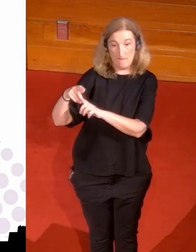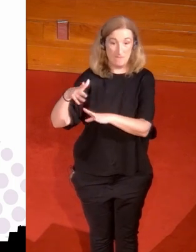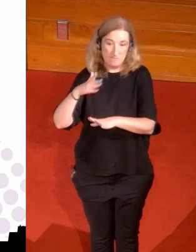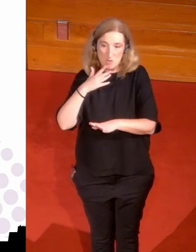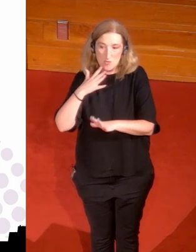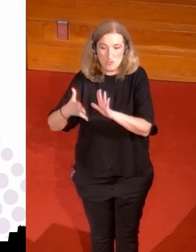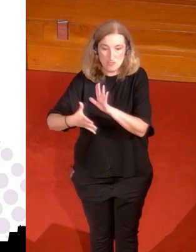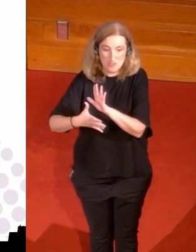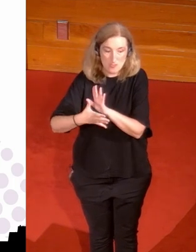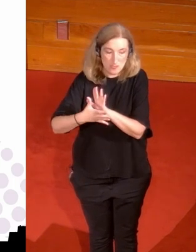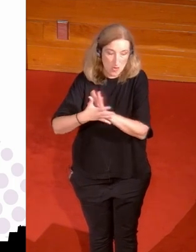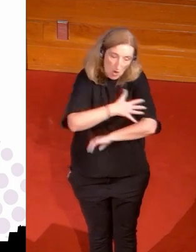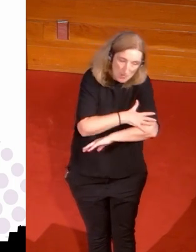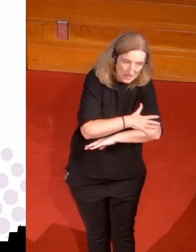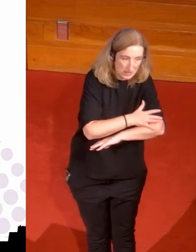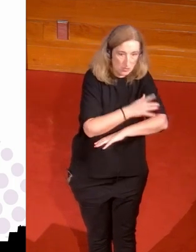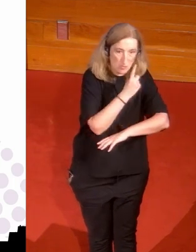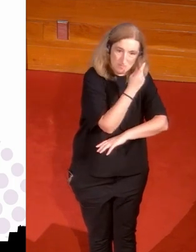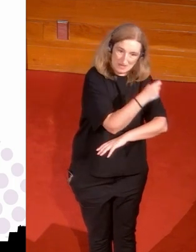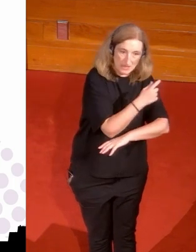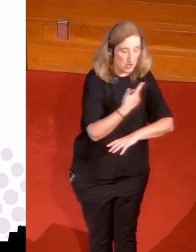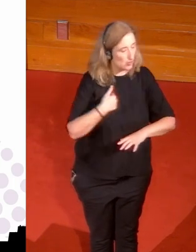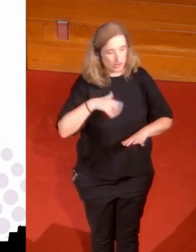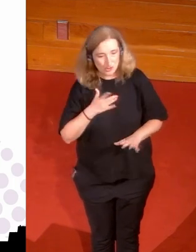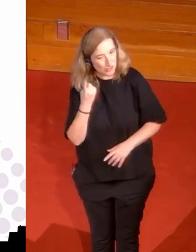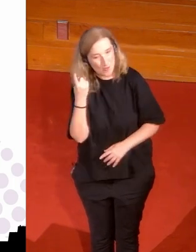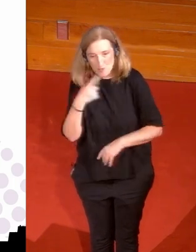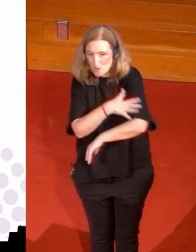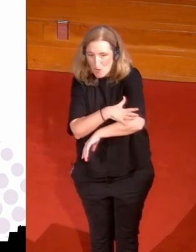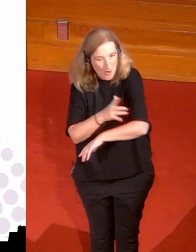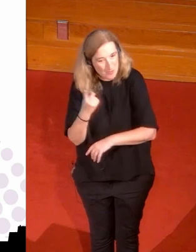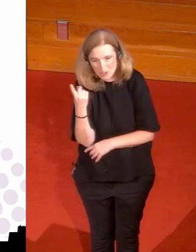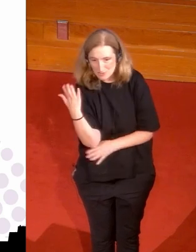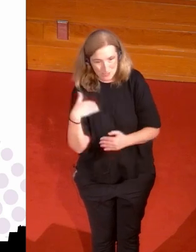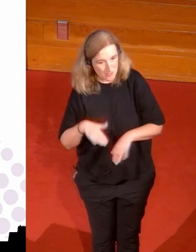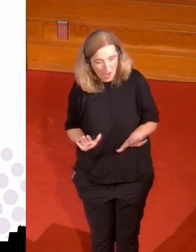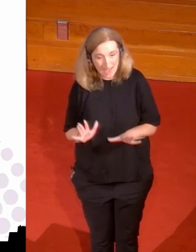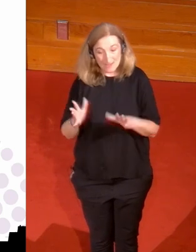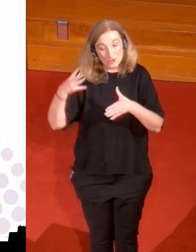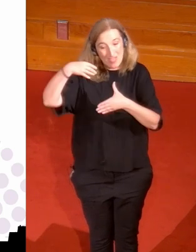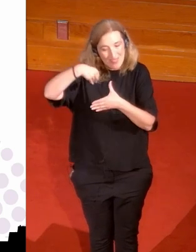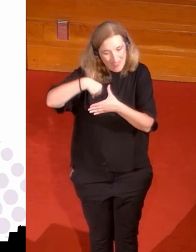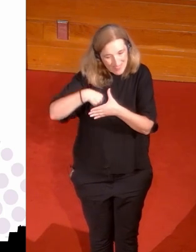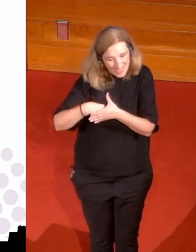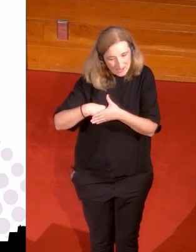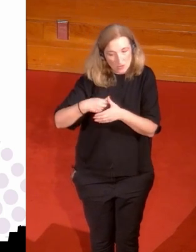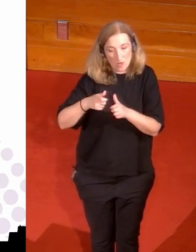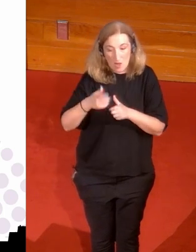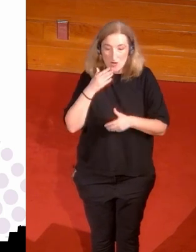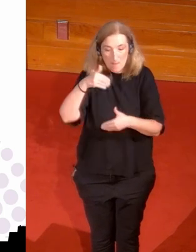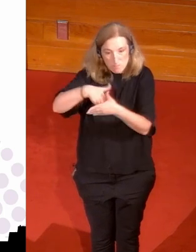Gobierno Federal nosotros no tenemos un Gobierno Federal y las fuerzas que están subiendo En